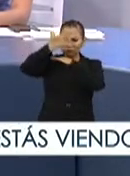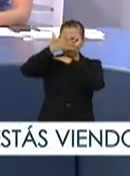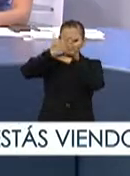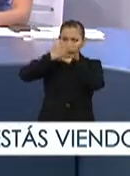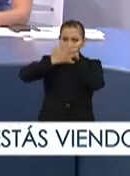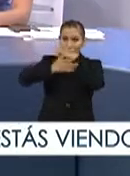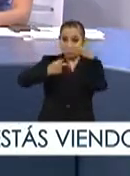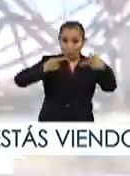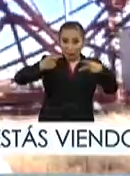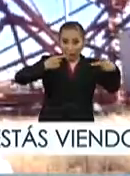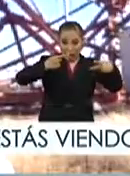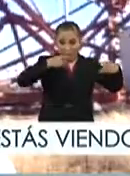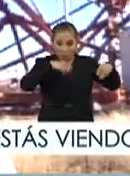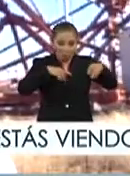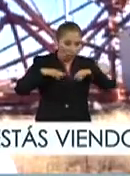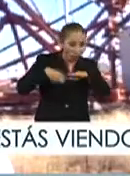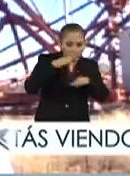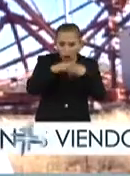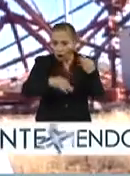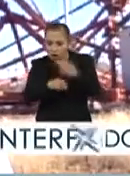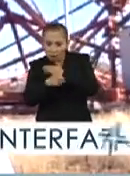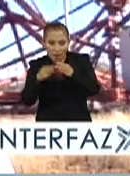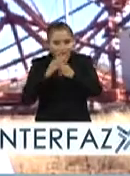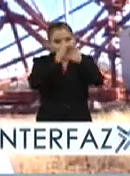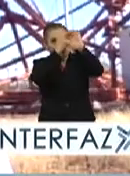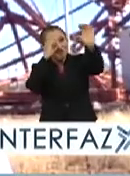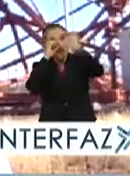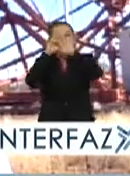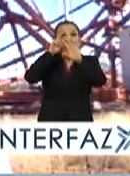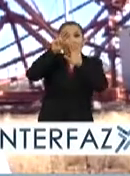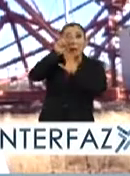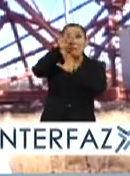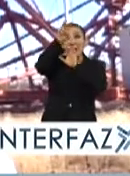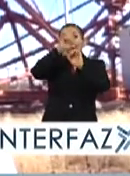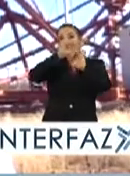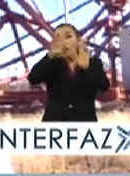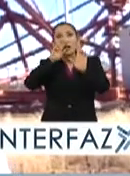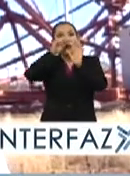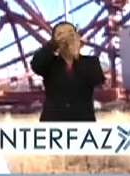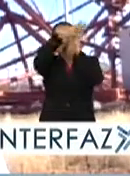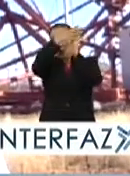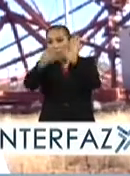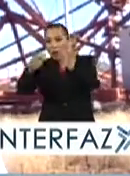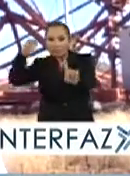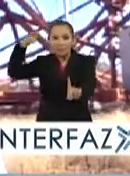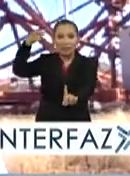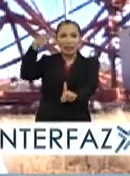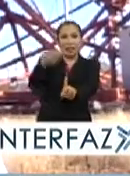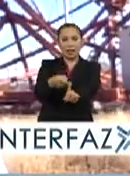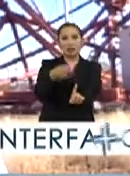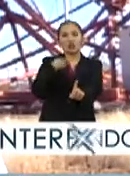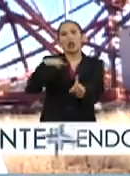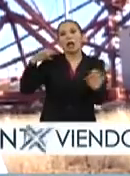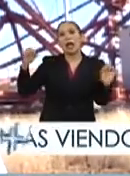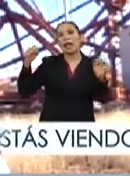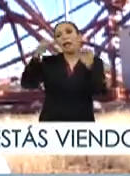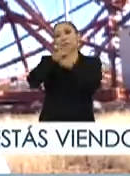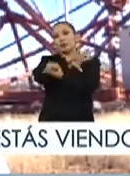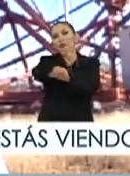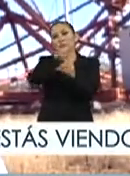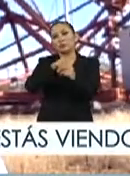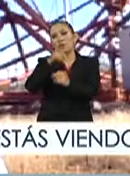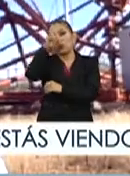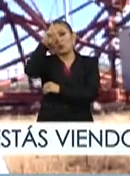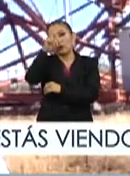efectivamente preparando toda la instrumentación para poder observar y retransmitir en directo el eclipse total de